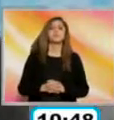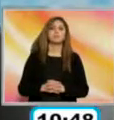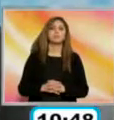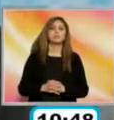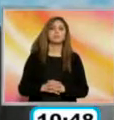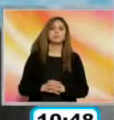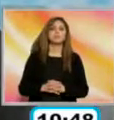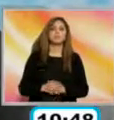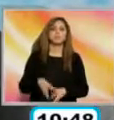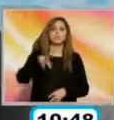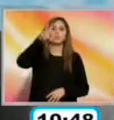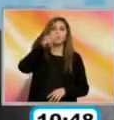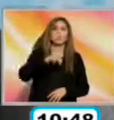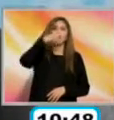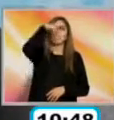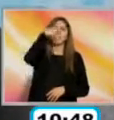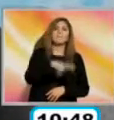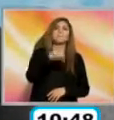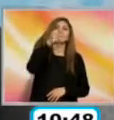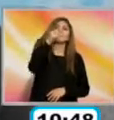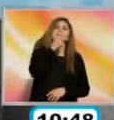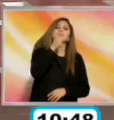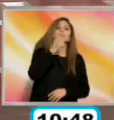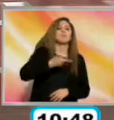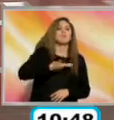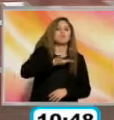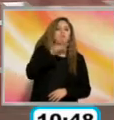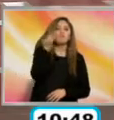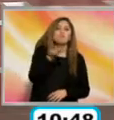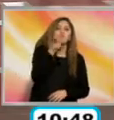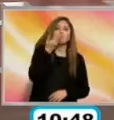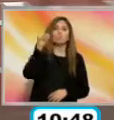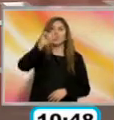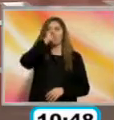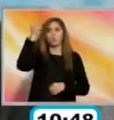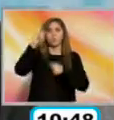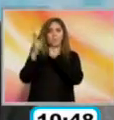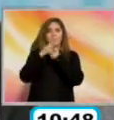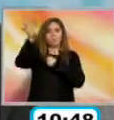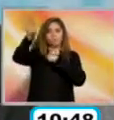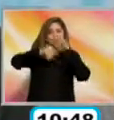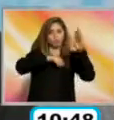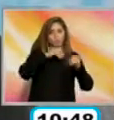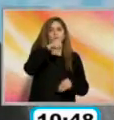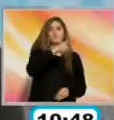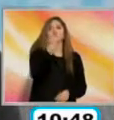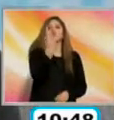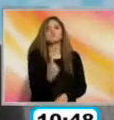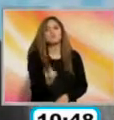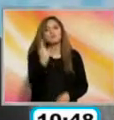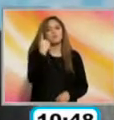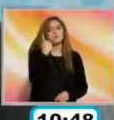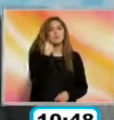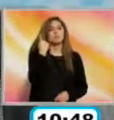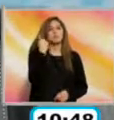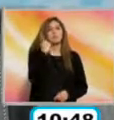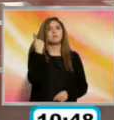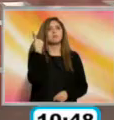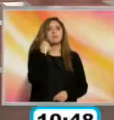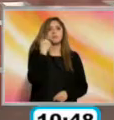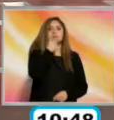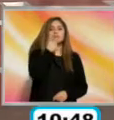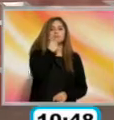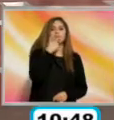mexicano, todo el tiempo tienes la influencia de la cultura extranjera, ¿no? Entonces, desde chiquito siempre es música en inglés. Todo el rock casi